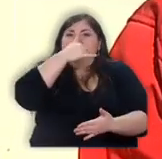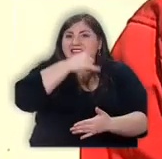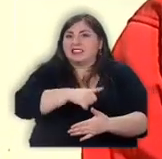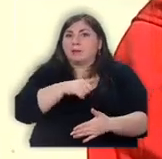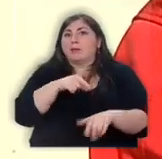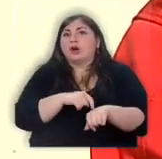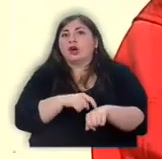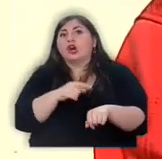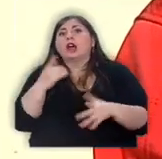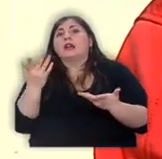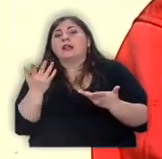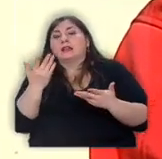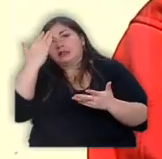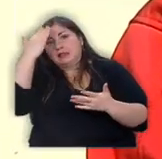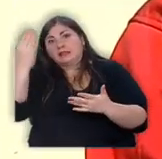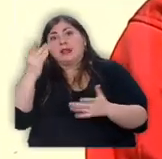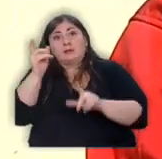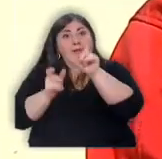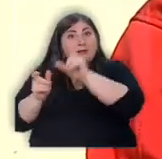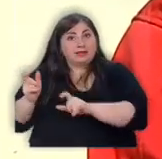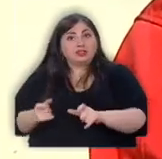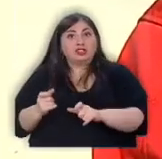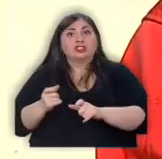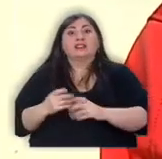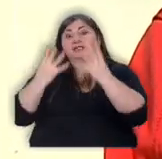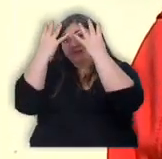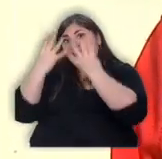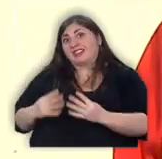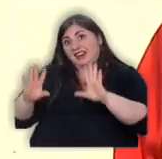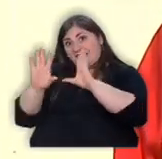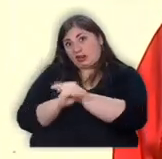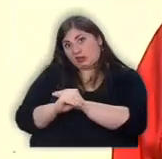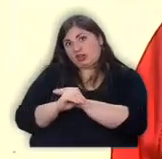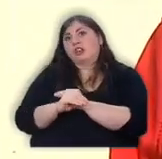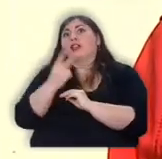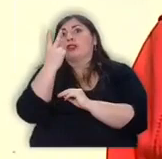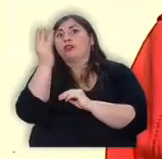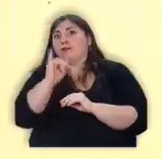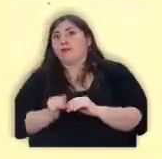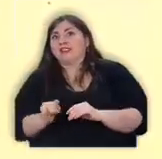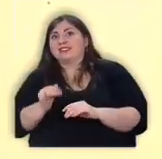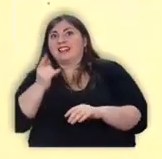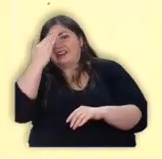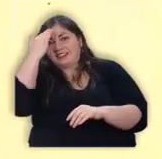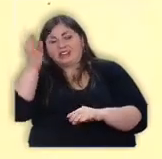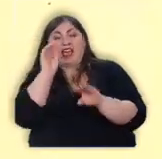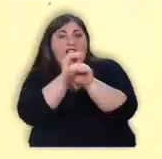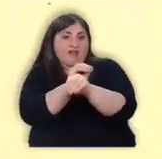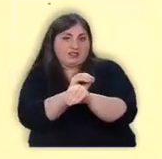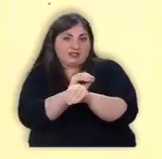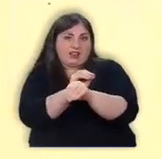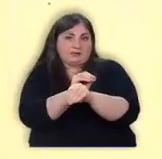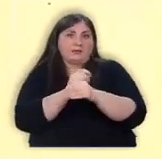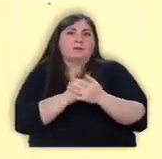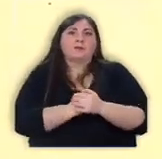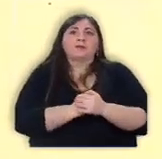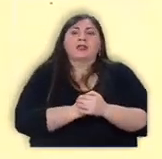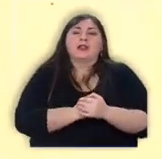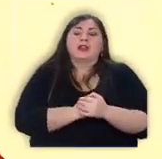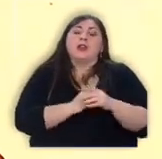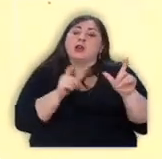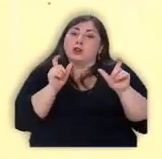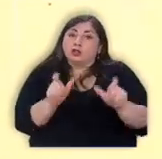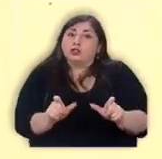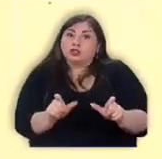día. Y en el caso de las personas con arresto nocturno van a tener que reportarse 2 veces, ¿ya? ¿Cómo se va a controlar? De manera